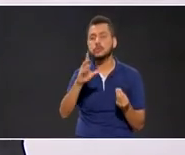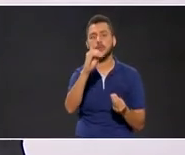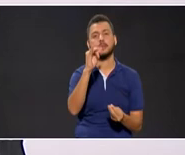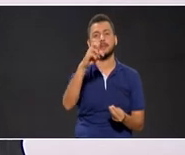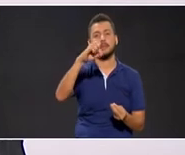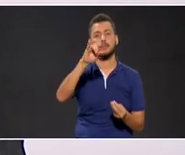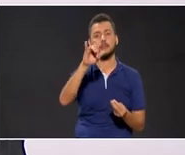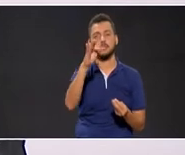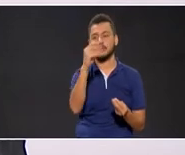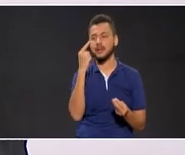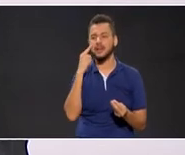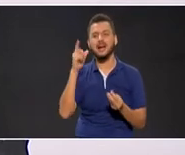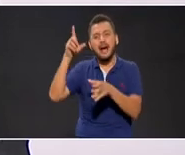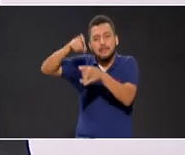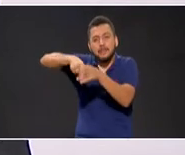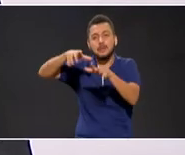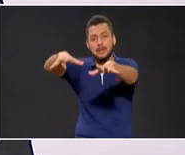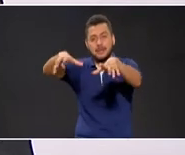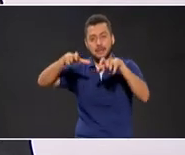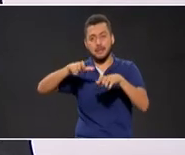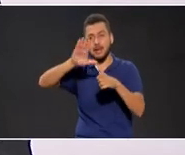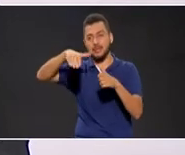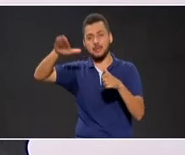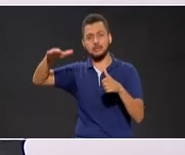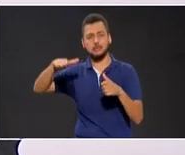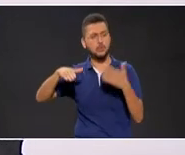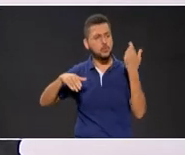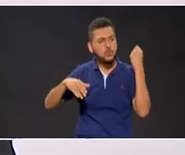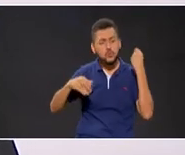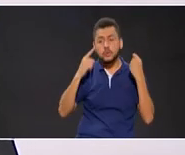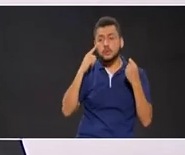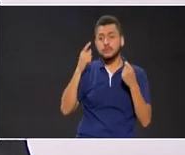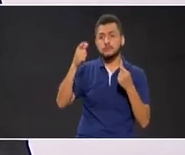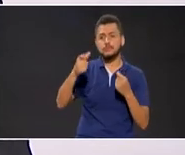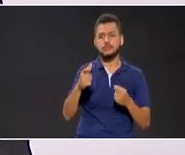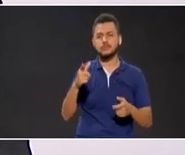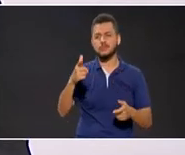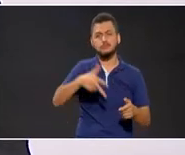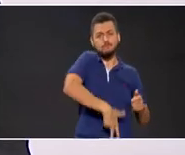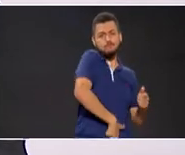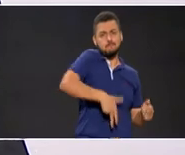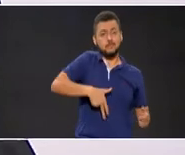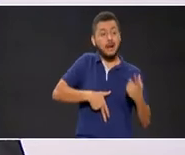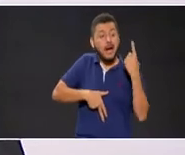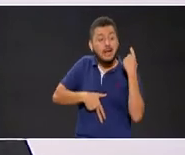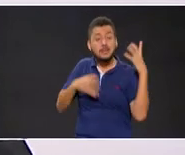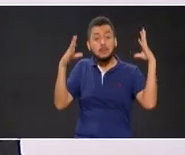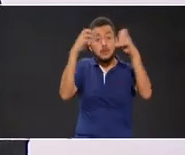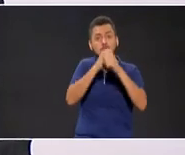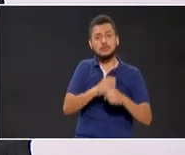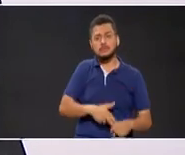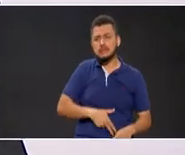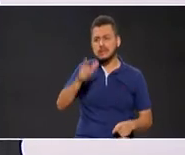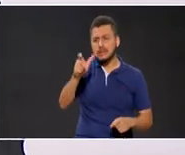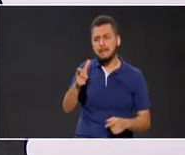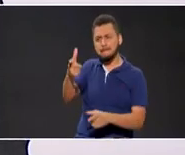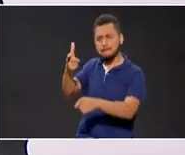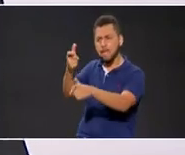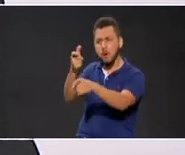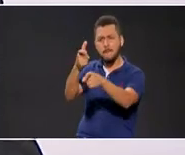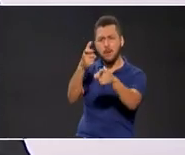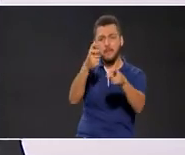nuestra cabeza de lista la asamblea departamental quien fuera víctima de un atentado le hicieron siete disparos la noche de ayer lo quieren matar y lo quieren